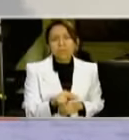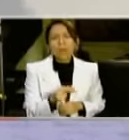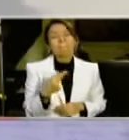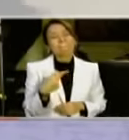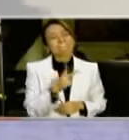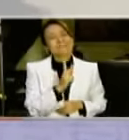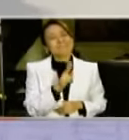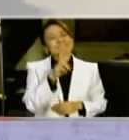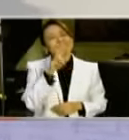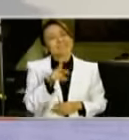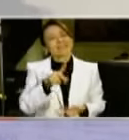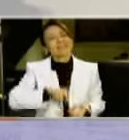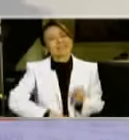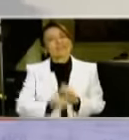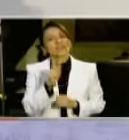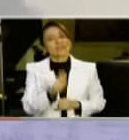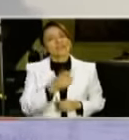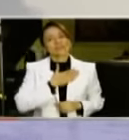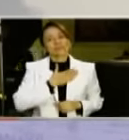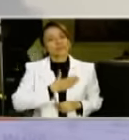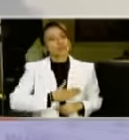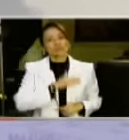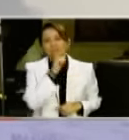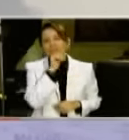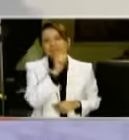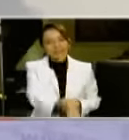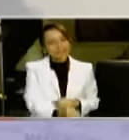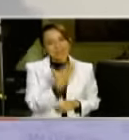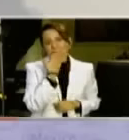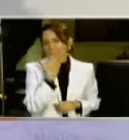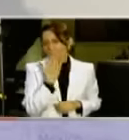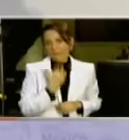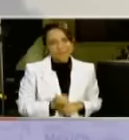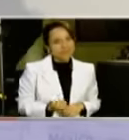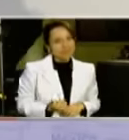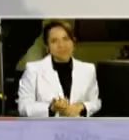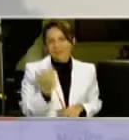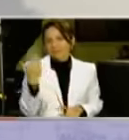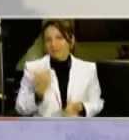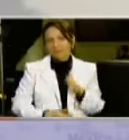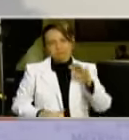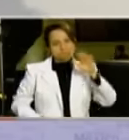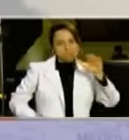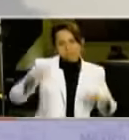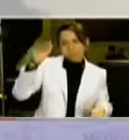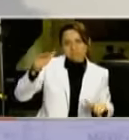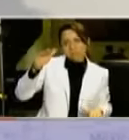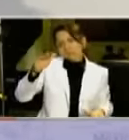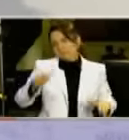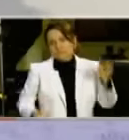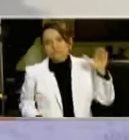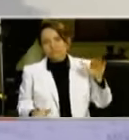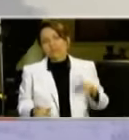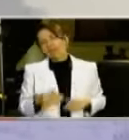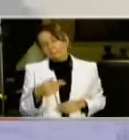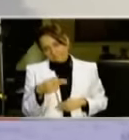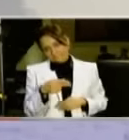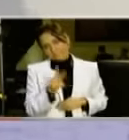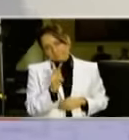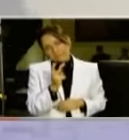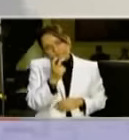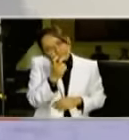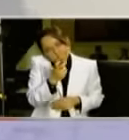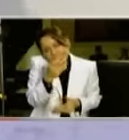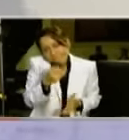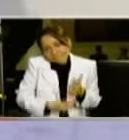Nuestros ciudadanos de hoy, en el mundo de hoy, no están disponibles para una afirmación de